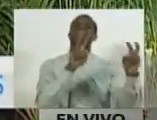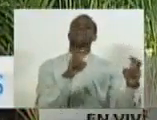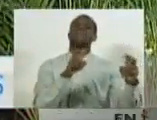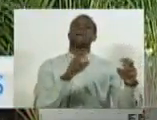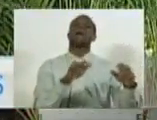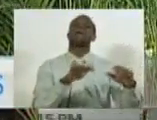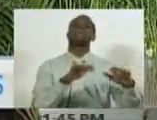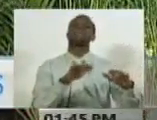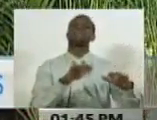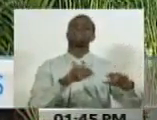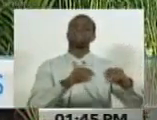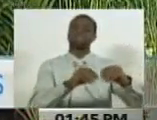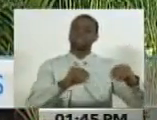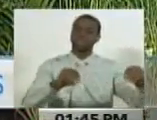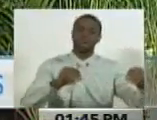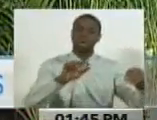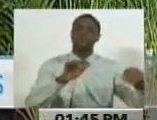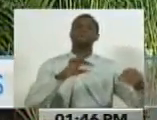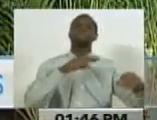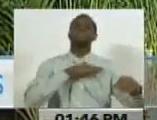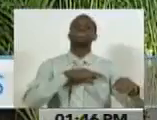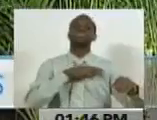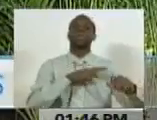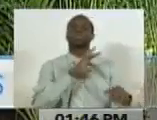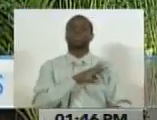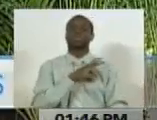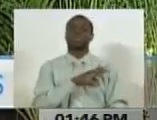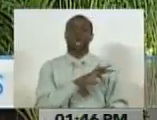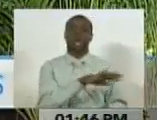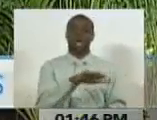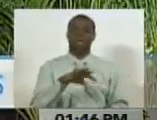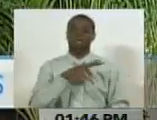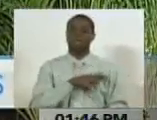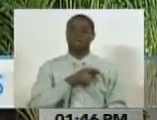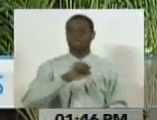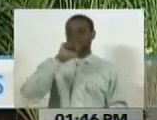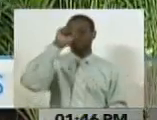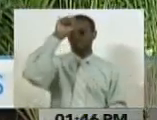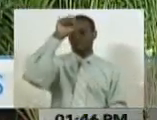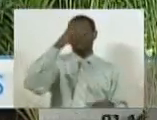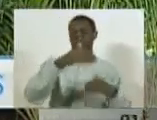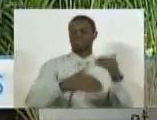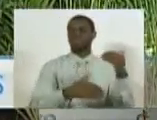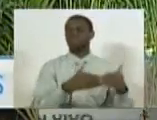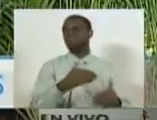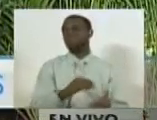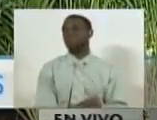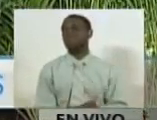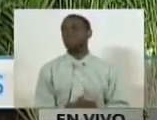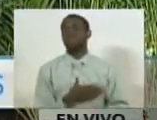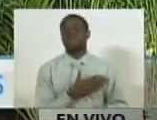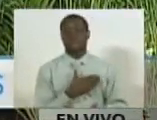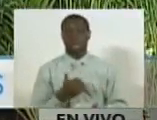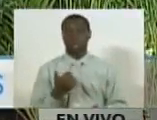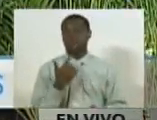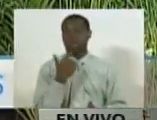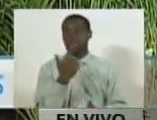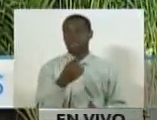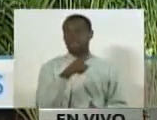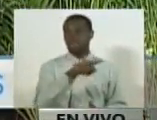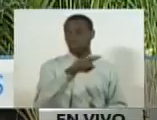visiones sociales, socialista. Quiero saludar a los